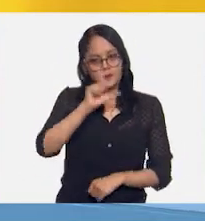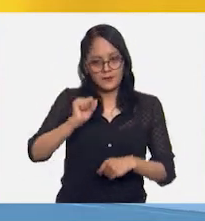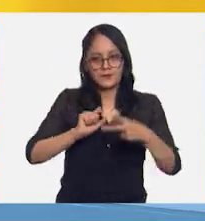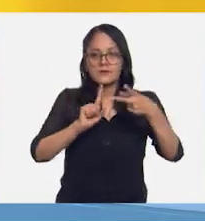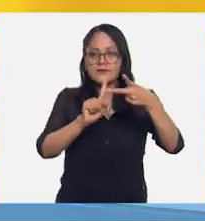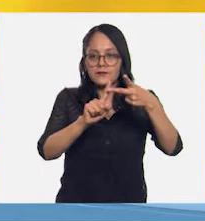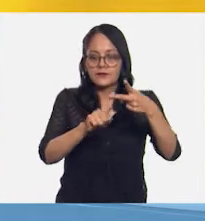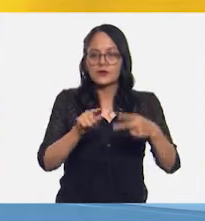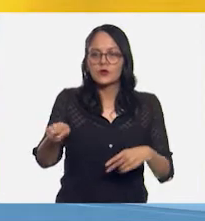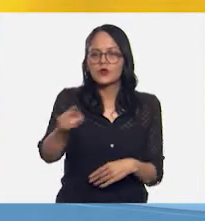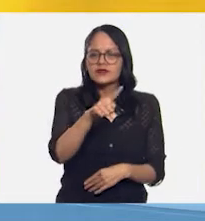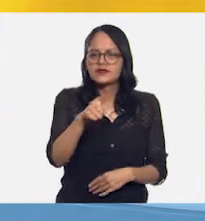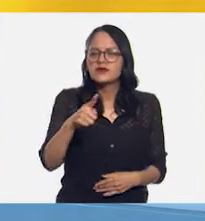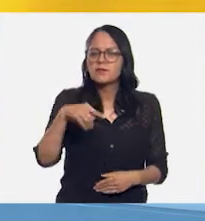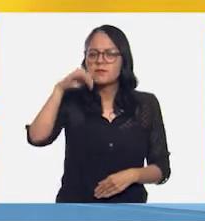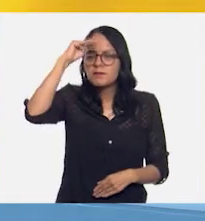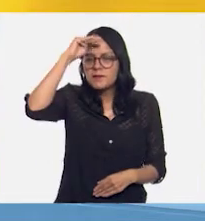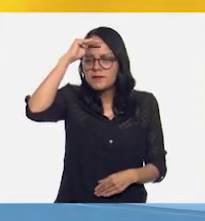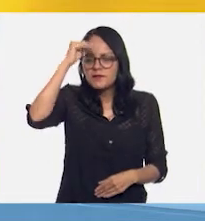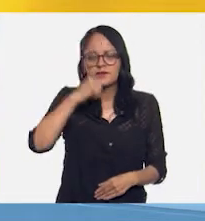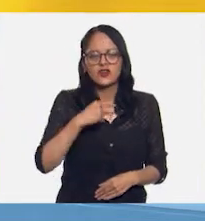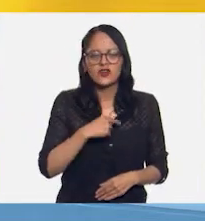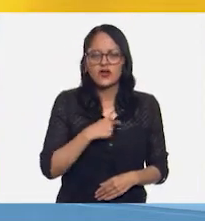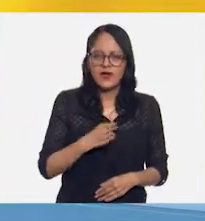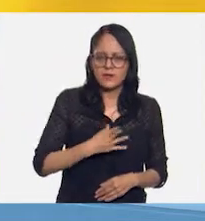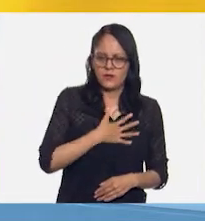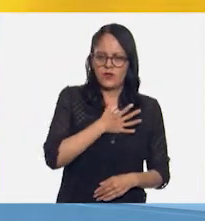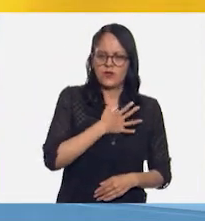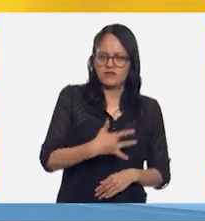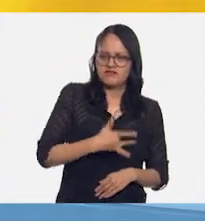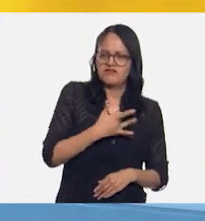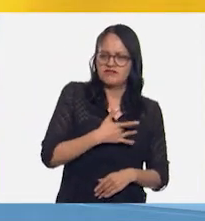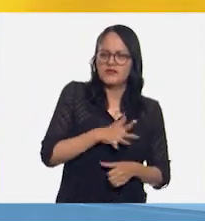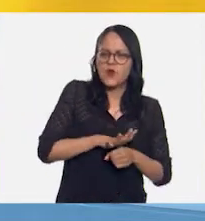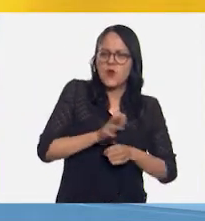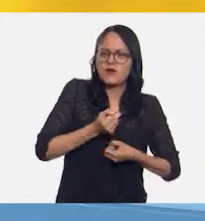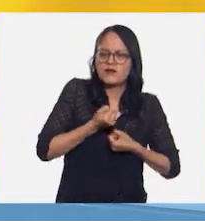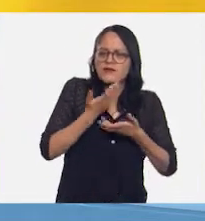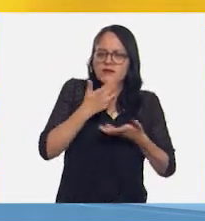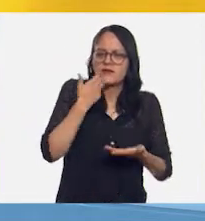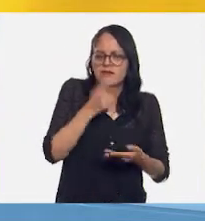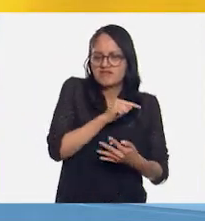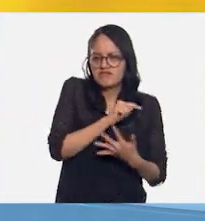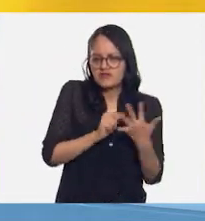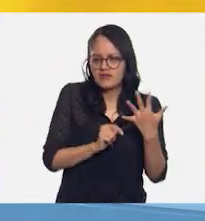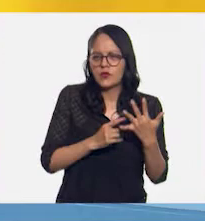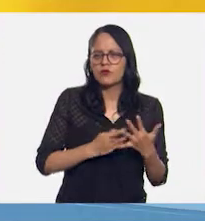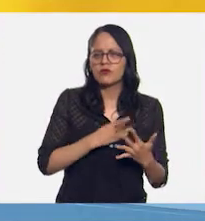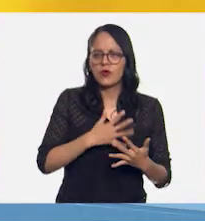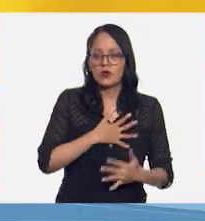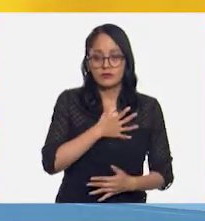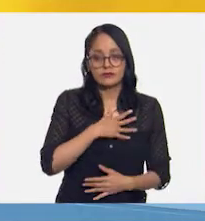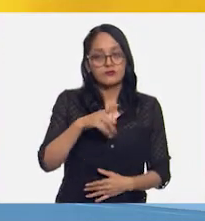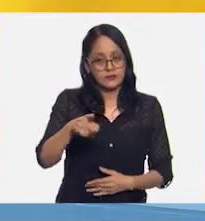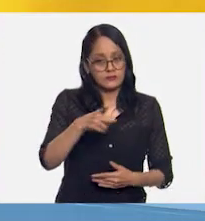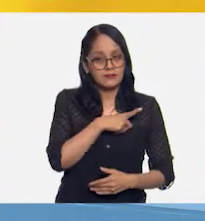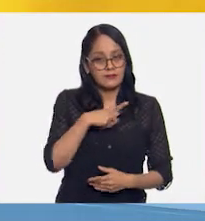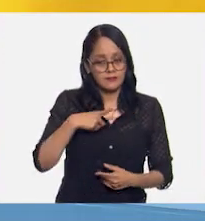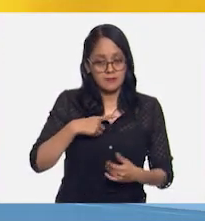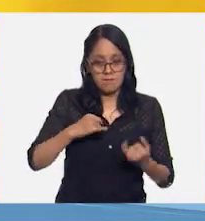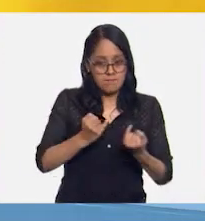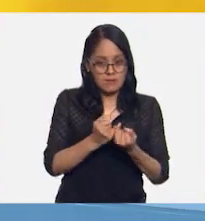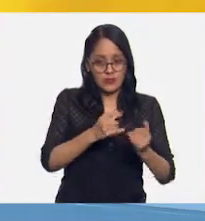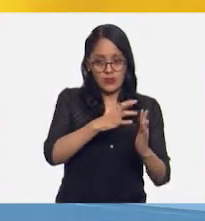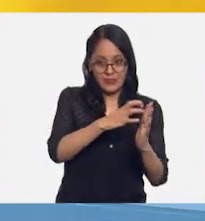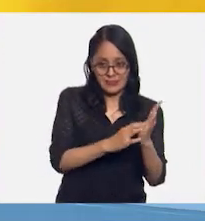piensen qué emociones y o sentimientos desean expresar, los cuales obviamente deben guardar relación con